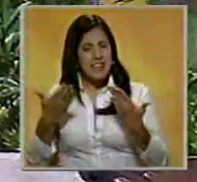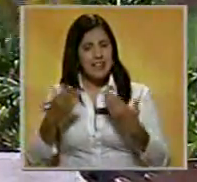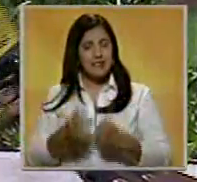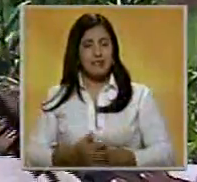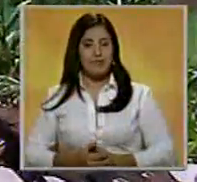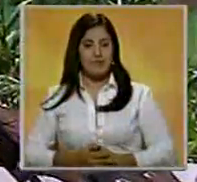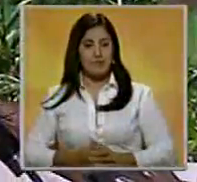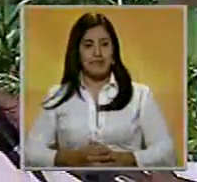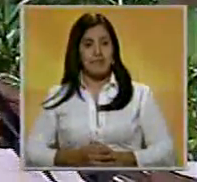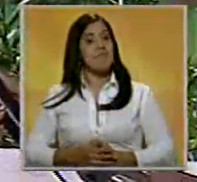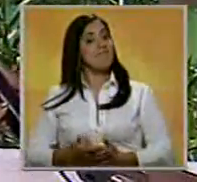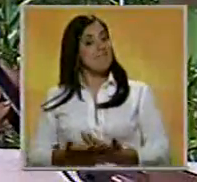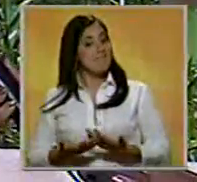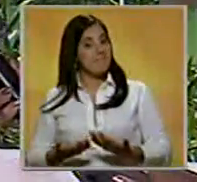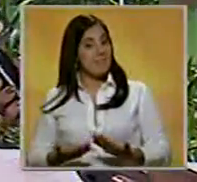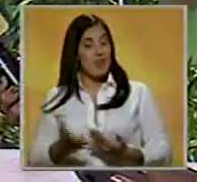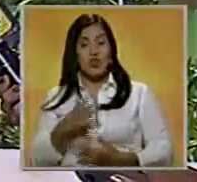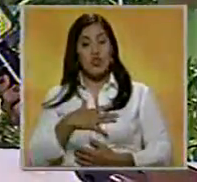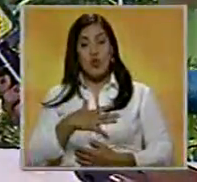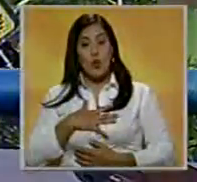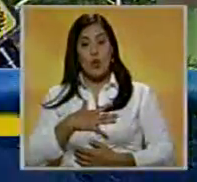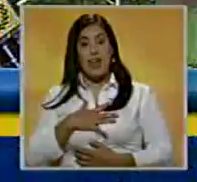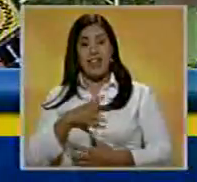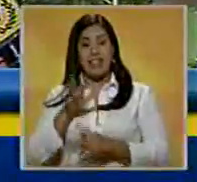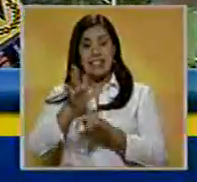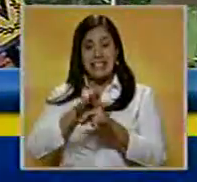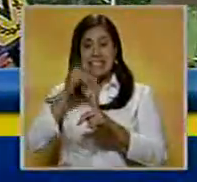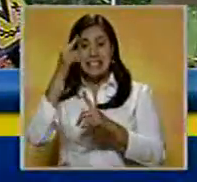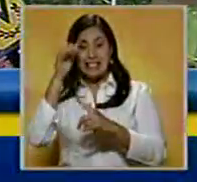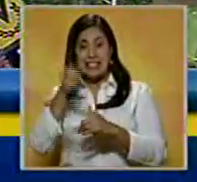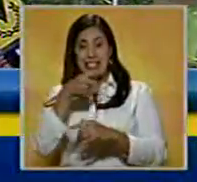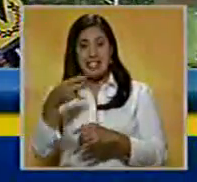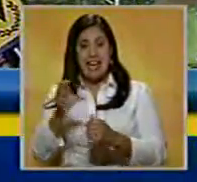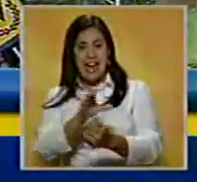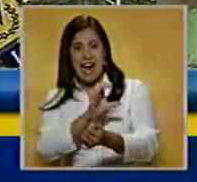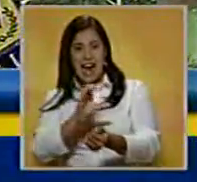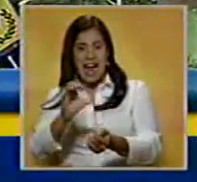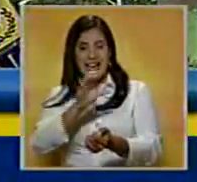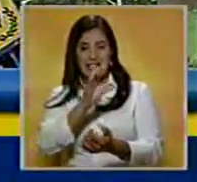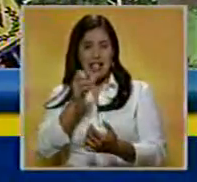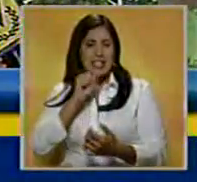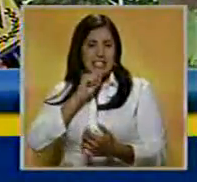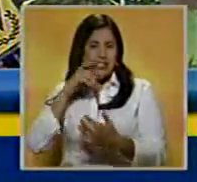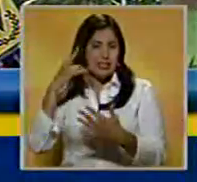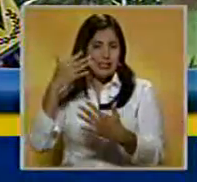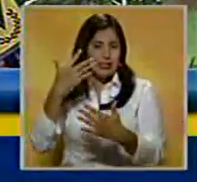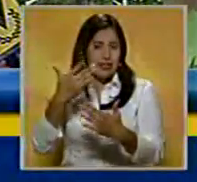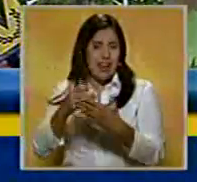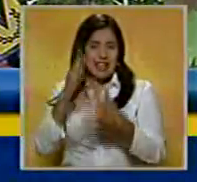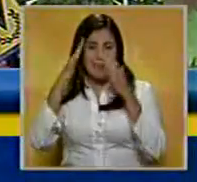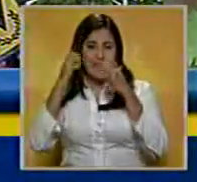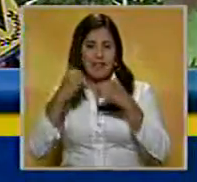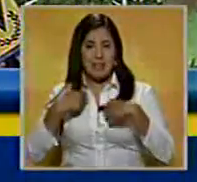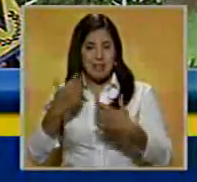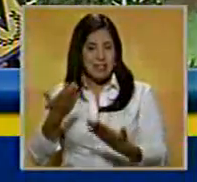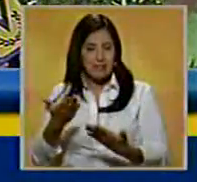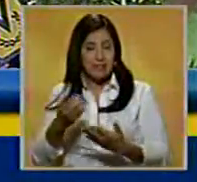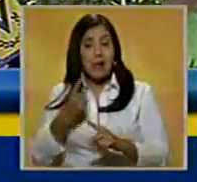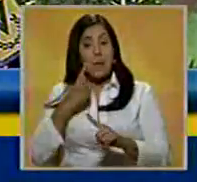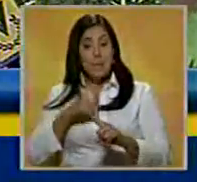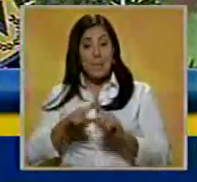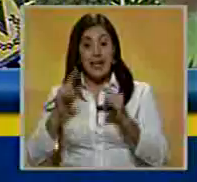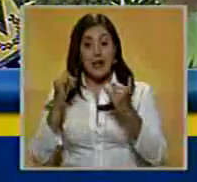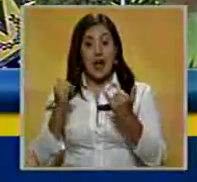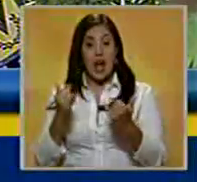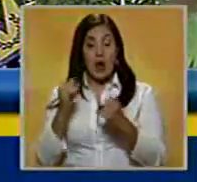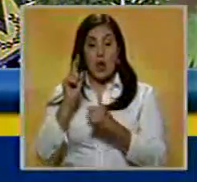show? No puedo prescindir de las canciones que son, pues, clásicas en toda la carrera mía. Traigo